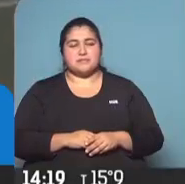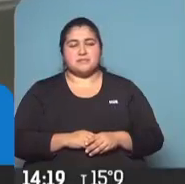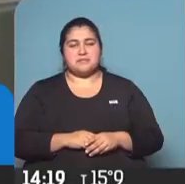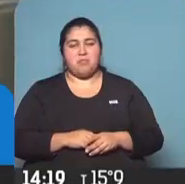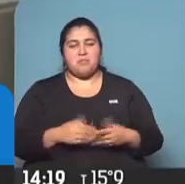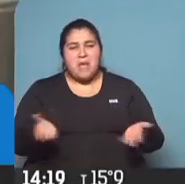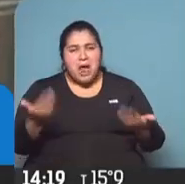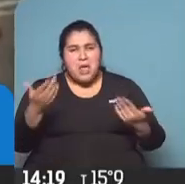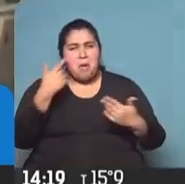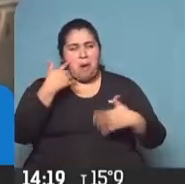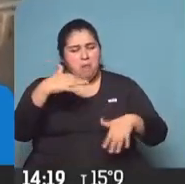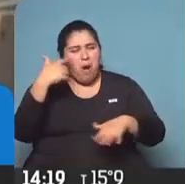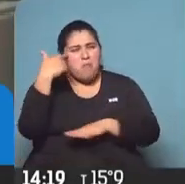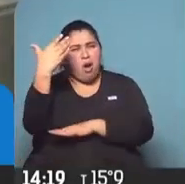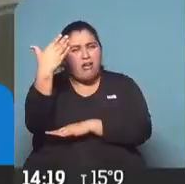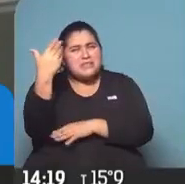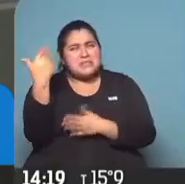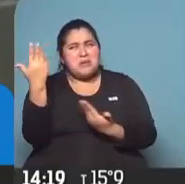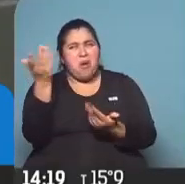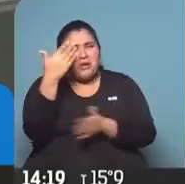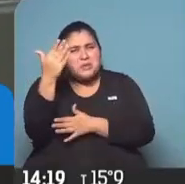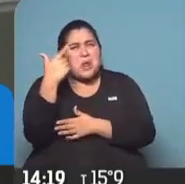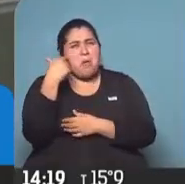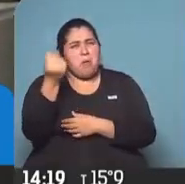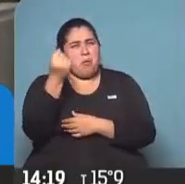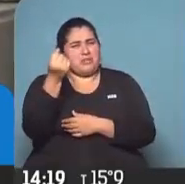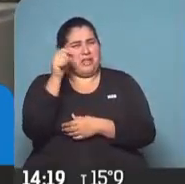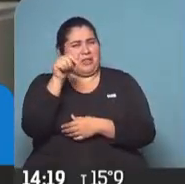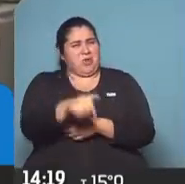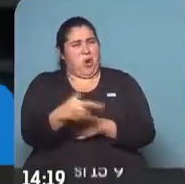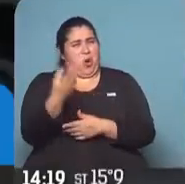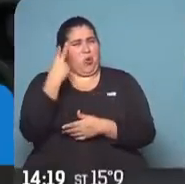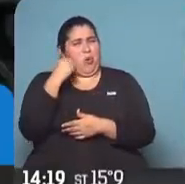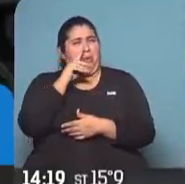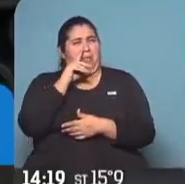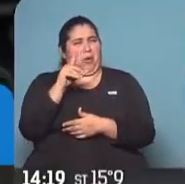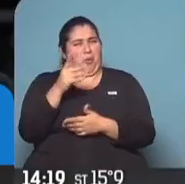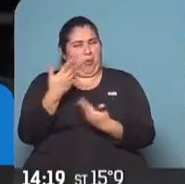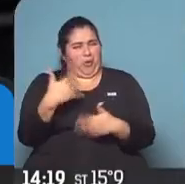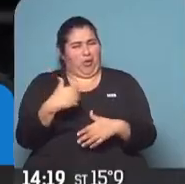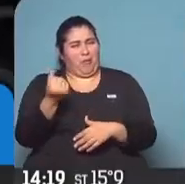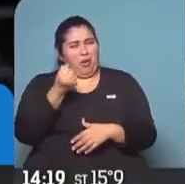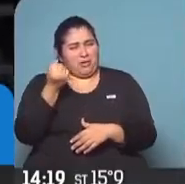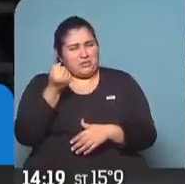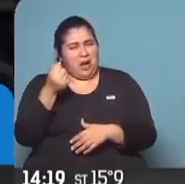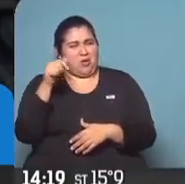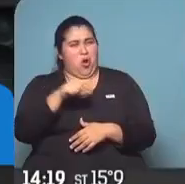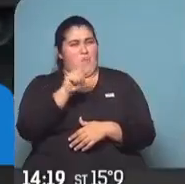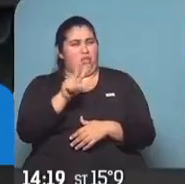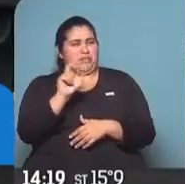arriba arriba con las de elegibles hoy 1 de julio en estos ciento